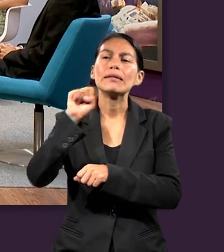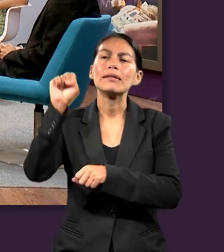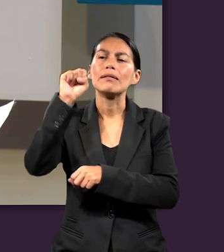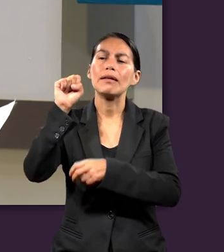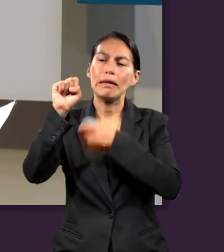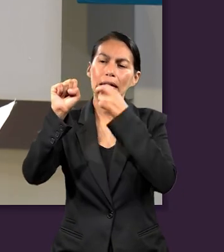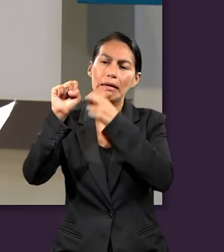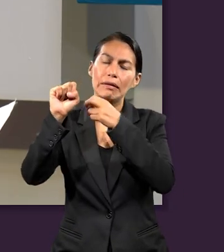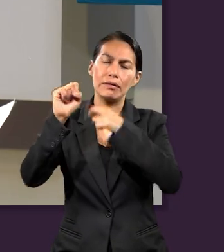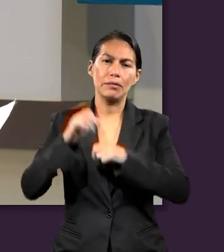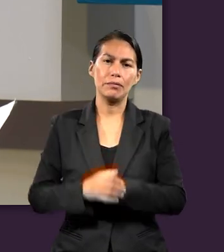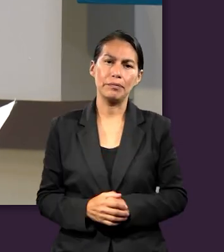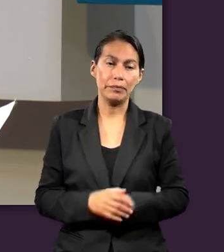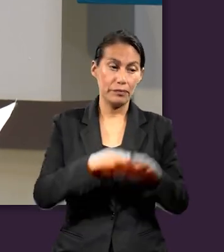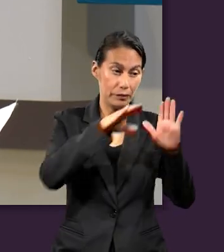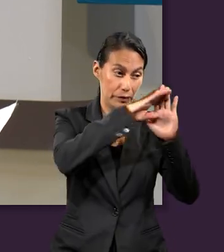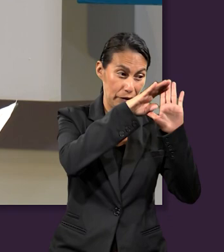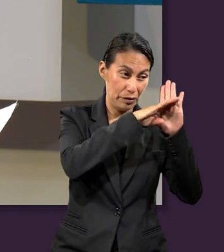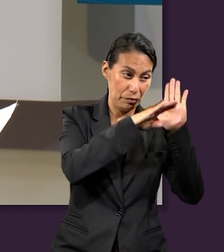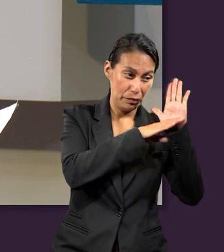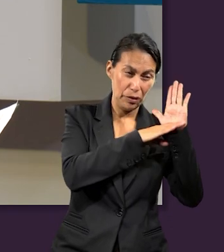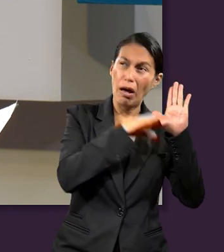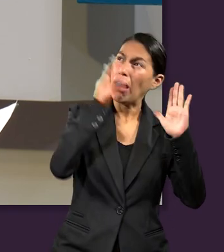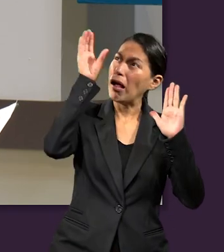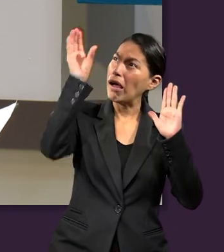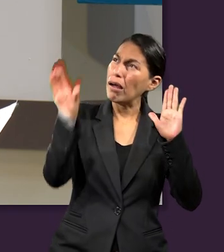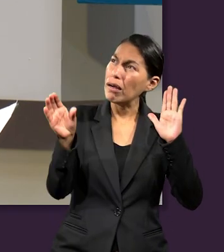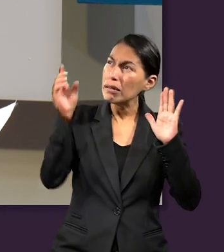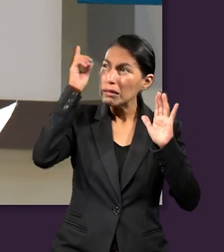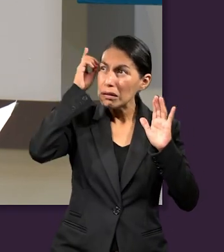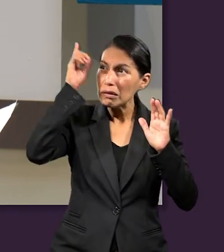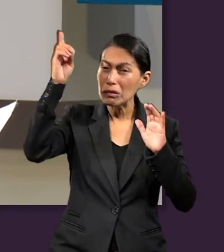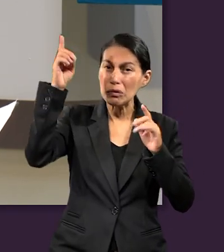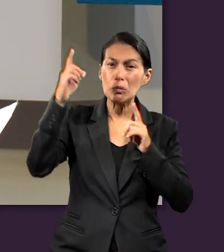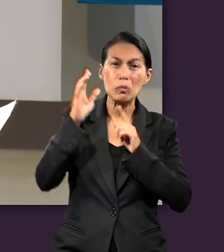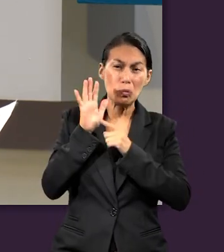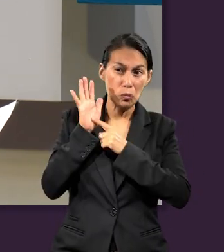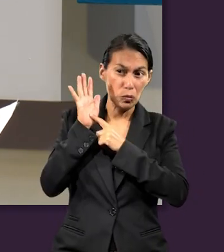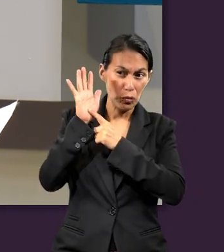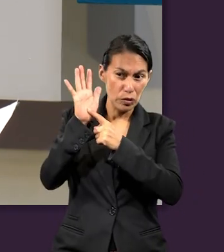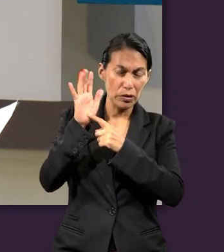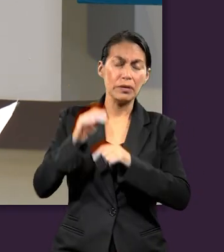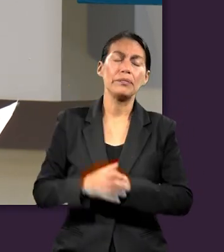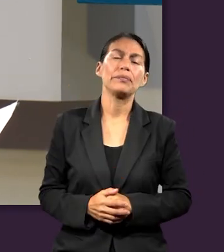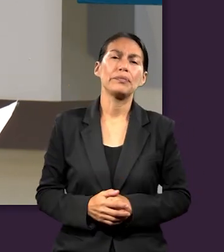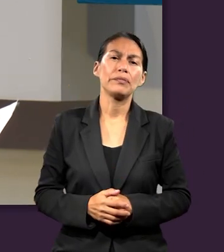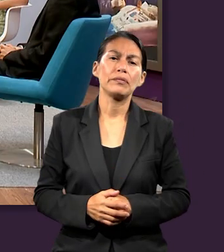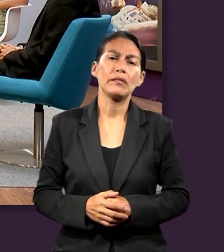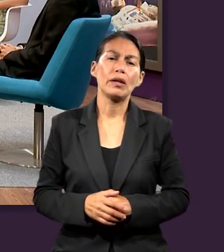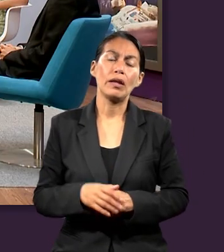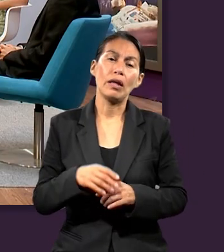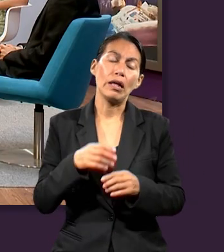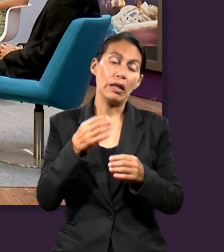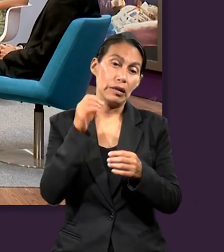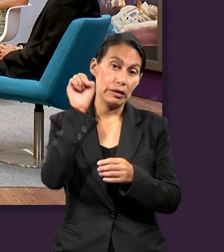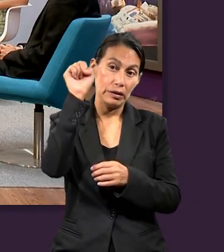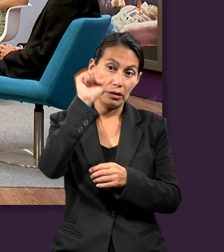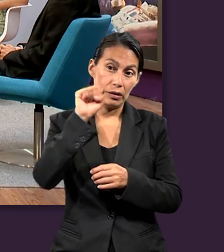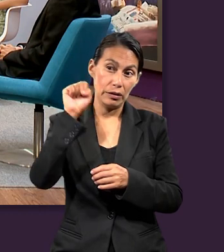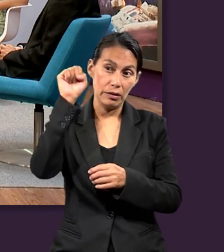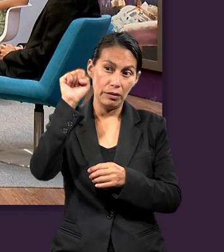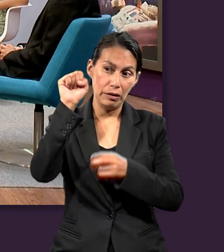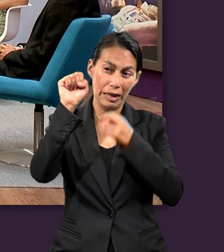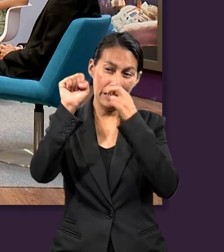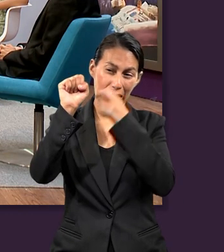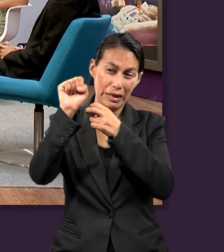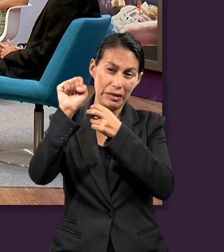los mandamientos son el trasunto del carácter de Dios revelan la personalidad de Dios y en particular el sábado